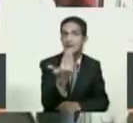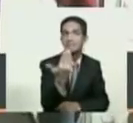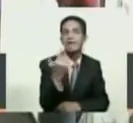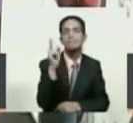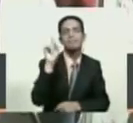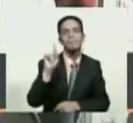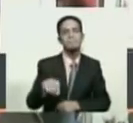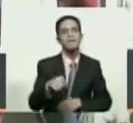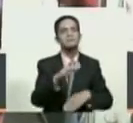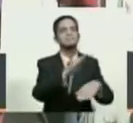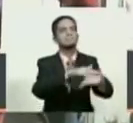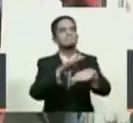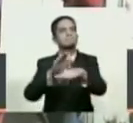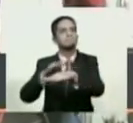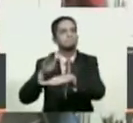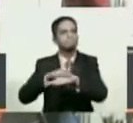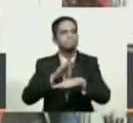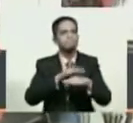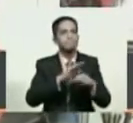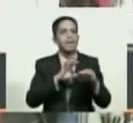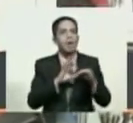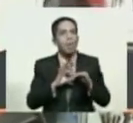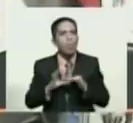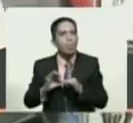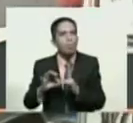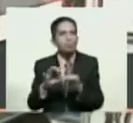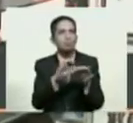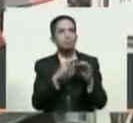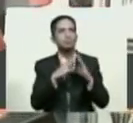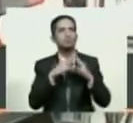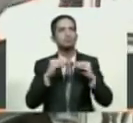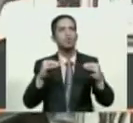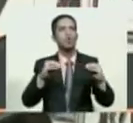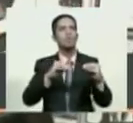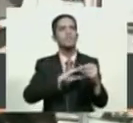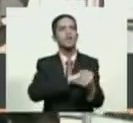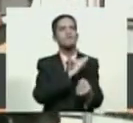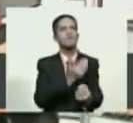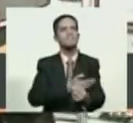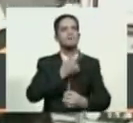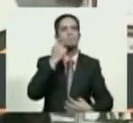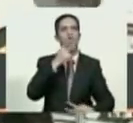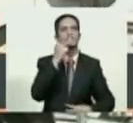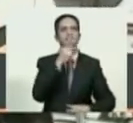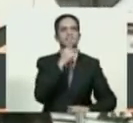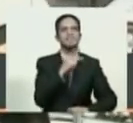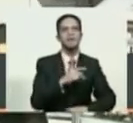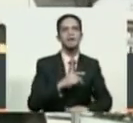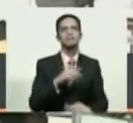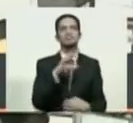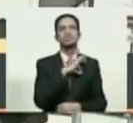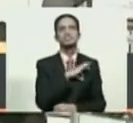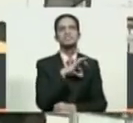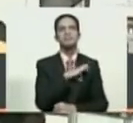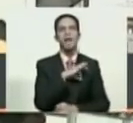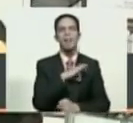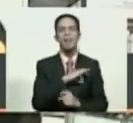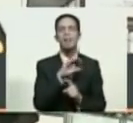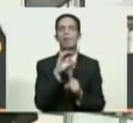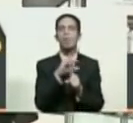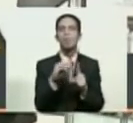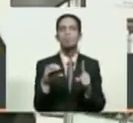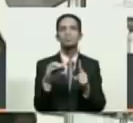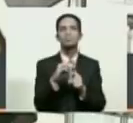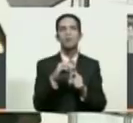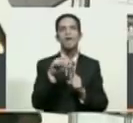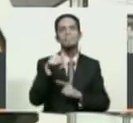llamado a la unión de todas las fuerzas políticas, sociales, culturales